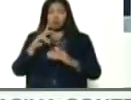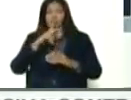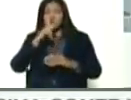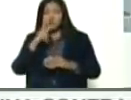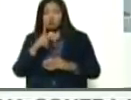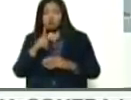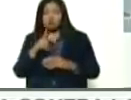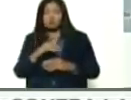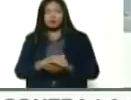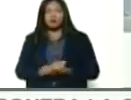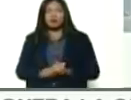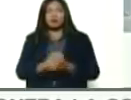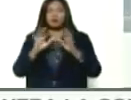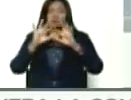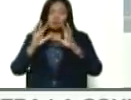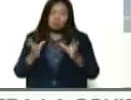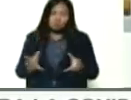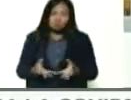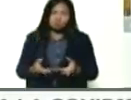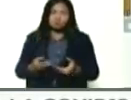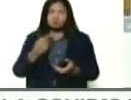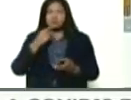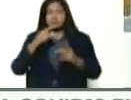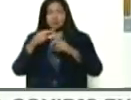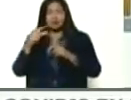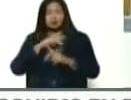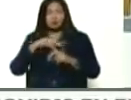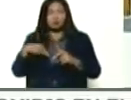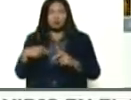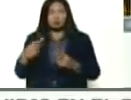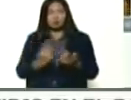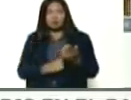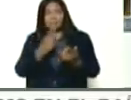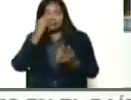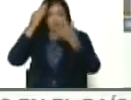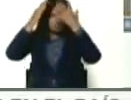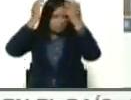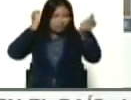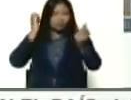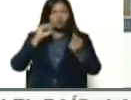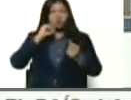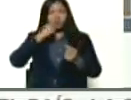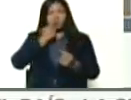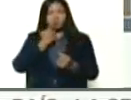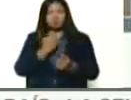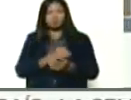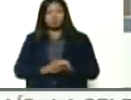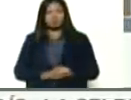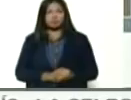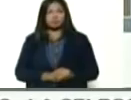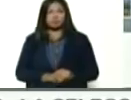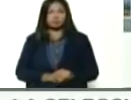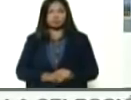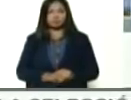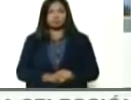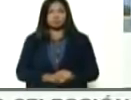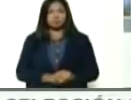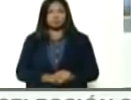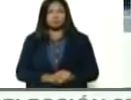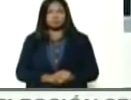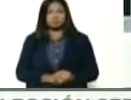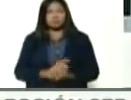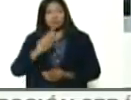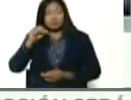así que quisiera darle la palabra a nuestro hermano embajador sergio que está aquí sergei para que también